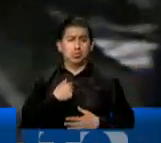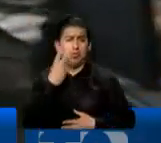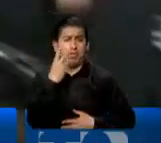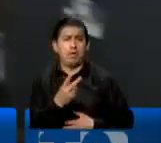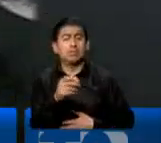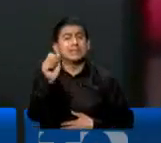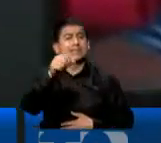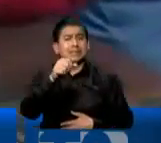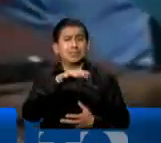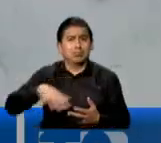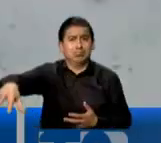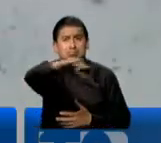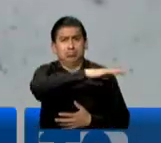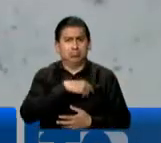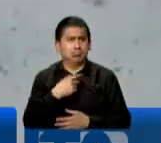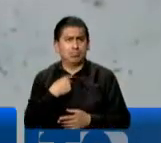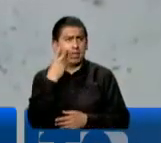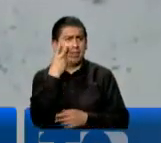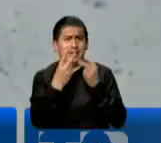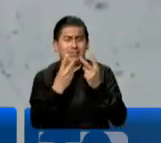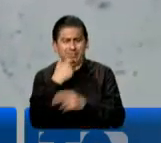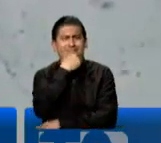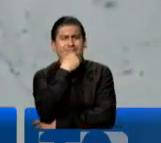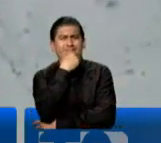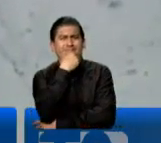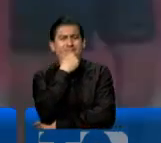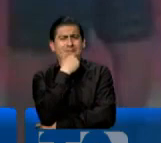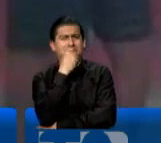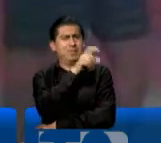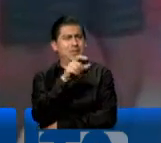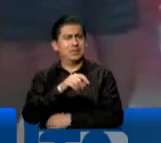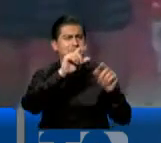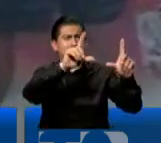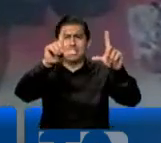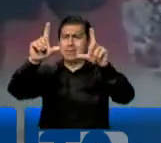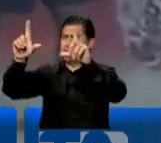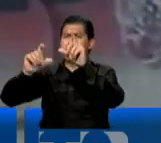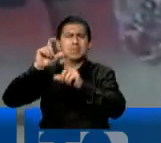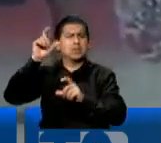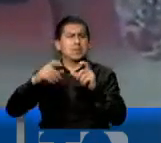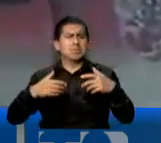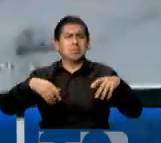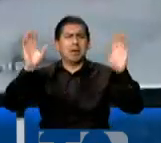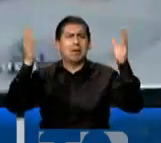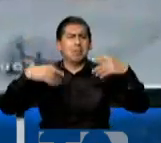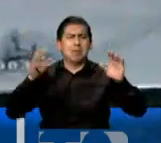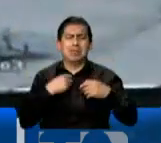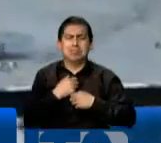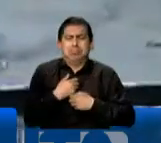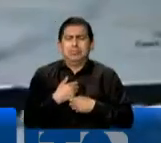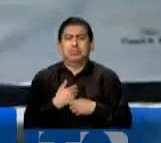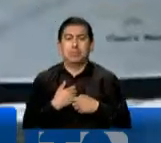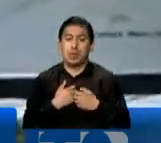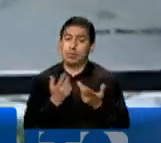en el Centro de Seguridad Ciudadana, en donde en tan solo minutos pudimos observar el irrespeto a las normas. Por ello, para vigilar